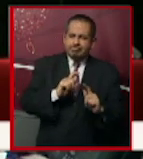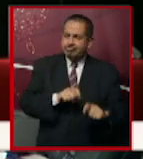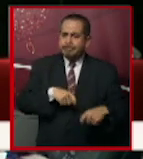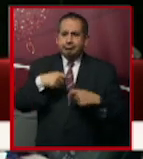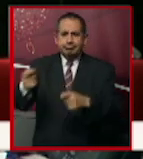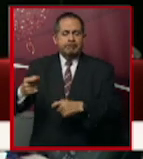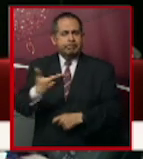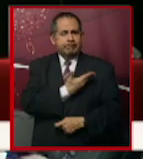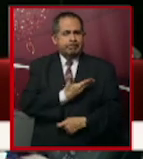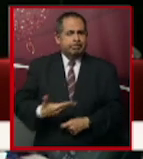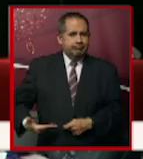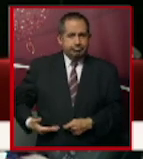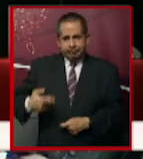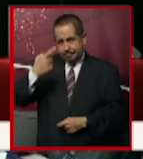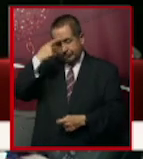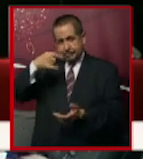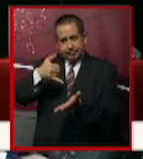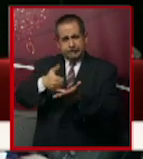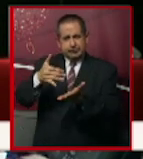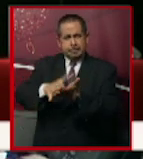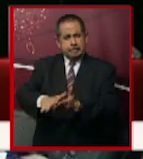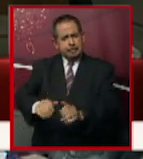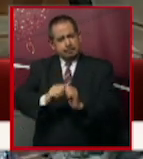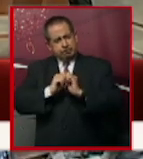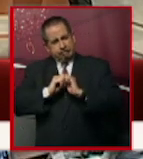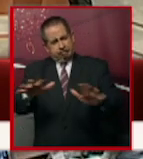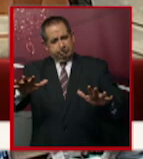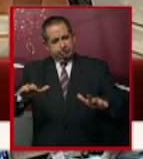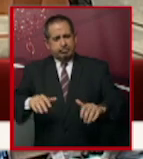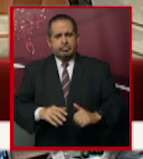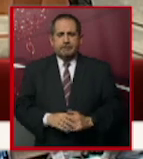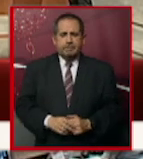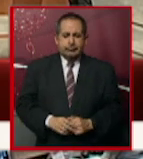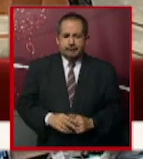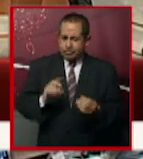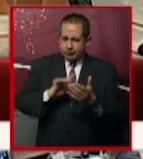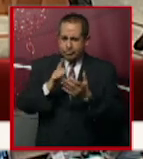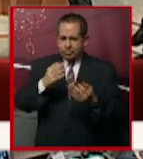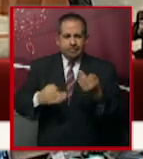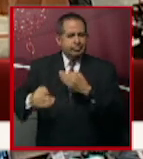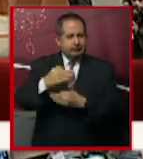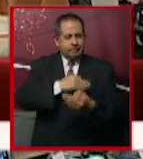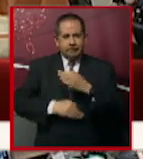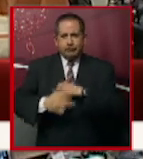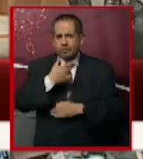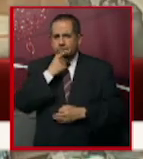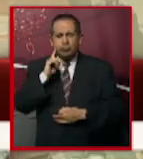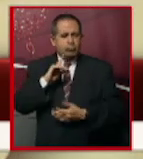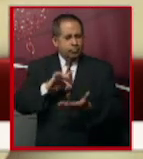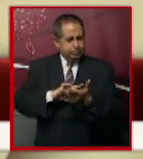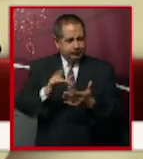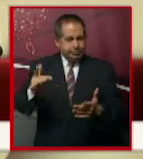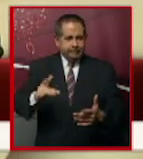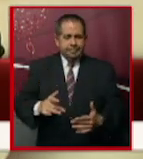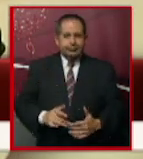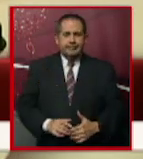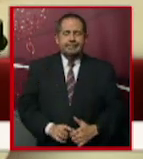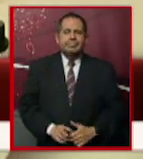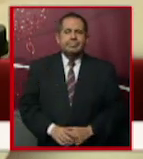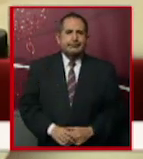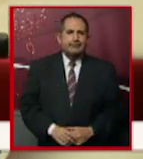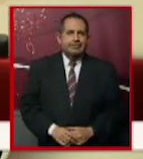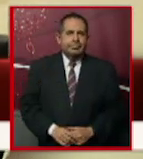Ejecutivo Federal para su publicación. Muchas gracias a todas y a todos.